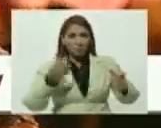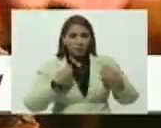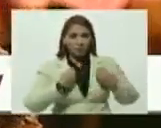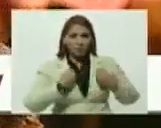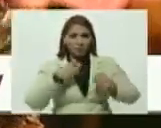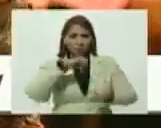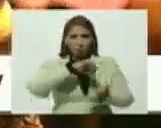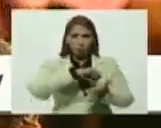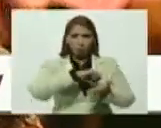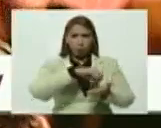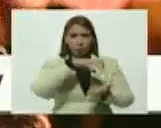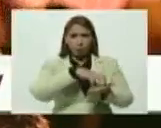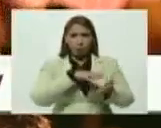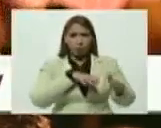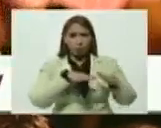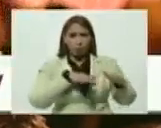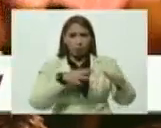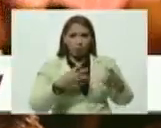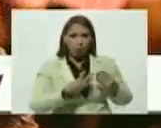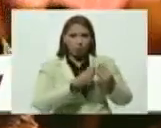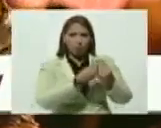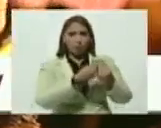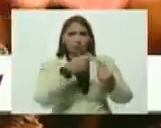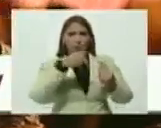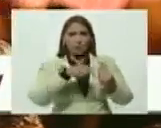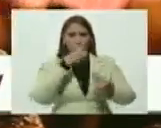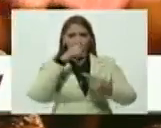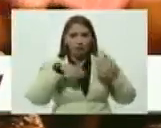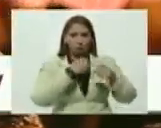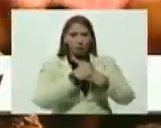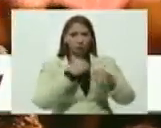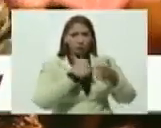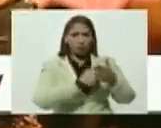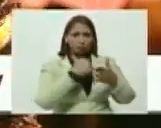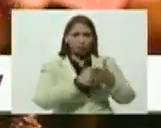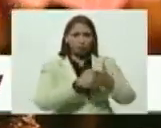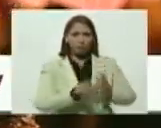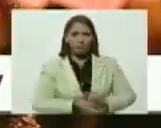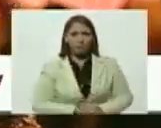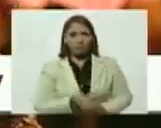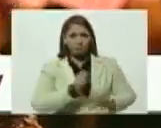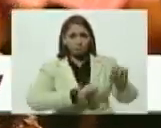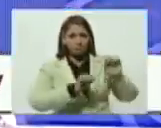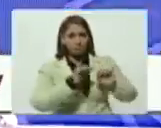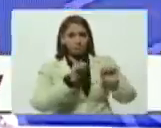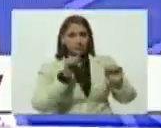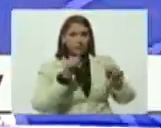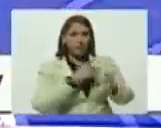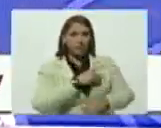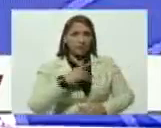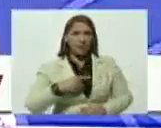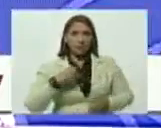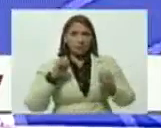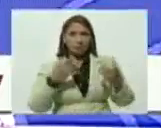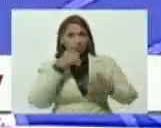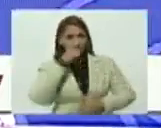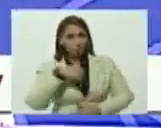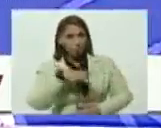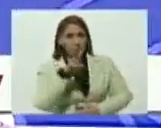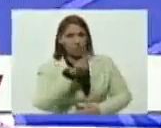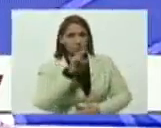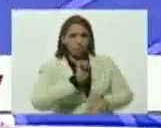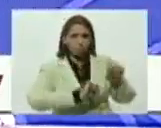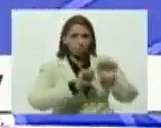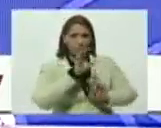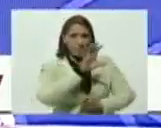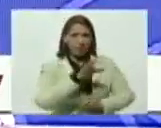la camarada Cilia esté acompañándolo en estos años de lucha, de batalla, por la defensa de la dignidad del pueblo de Venezuela y por la defensa